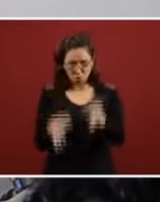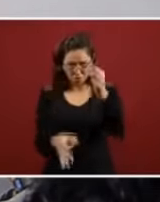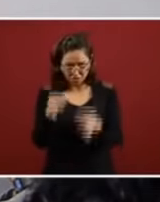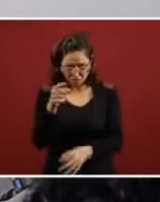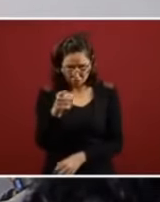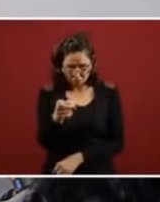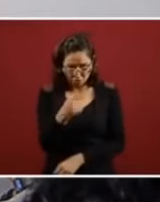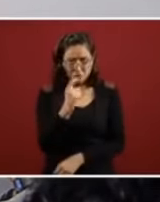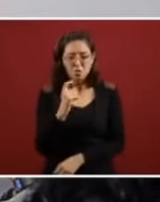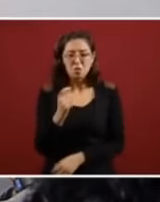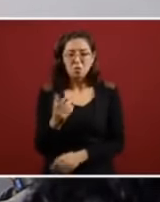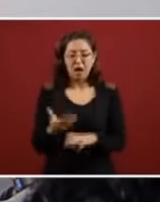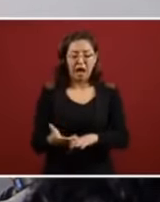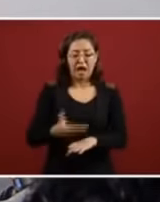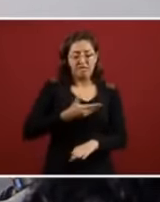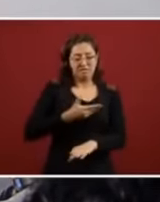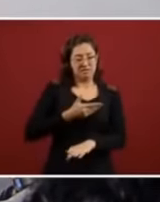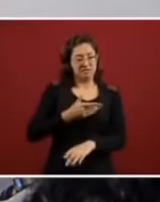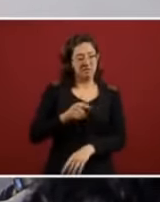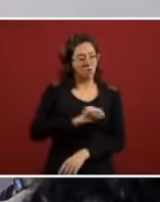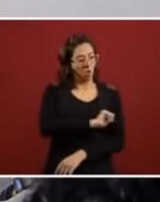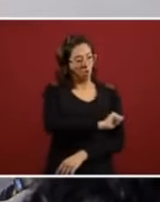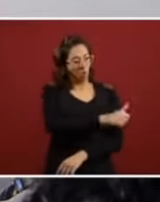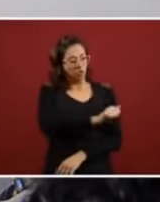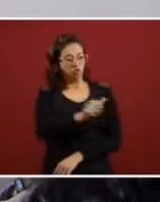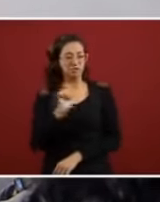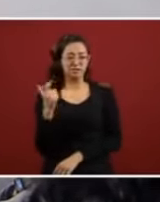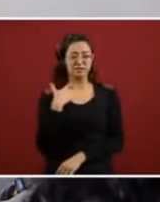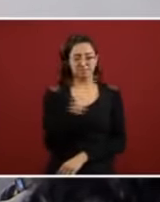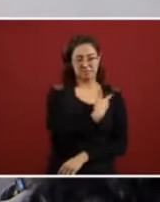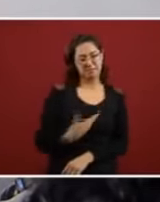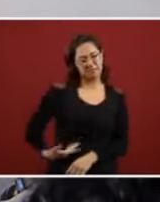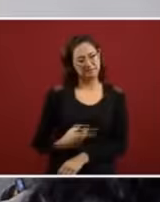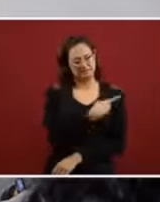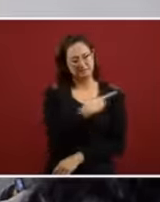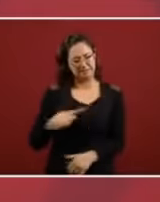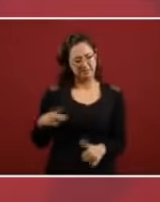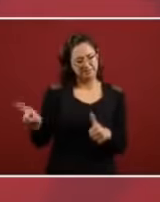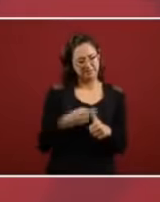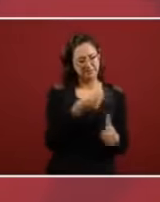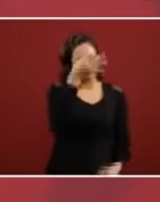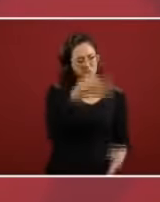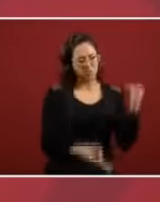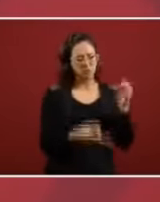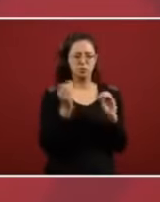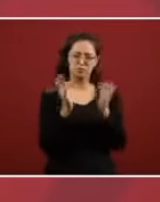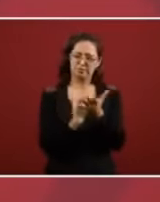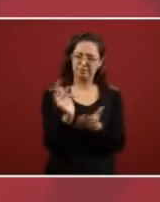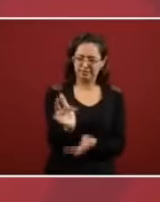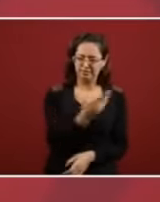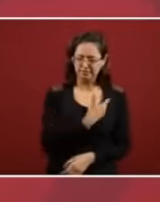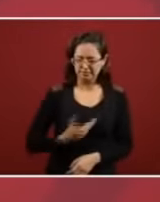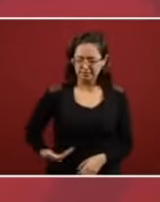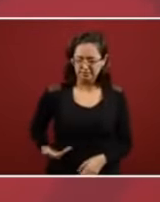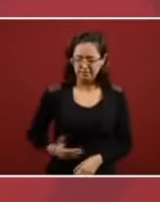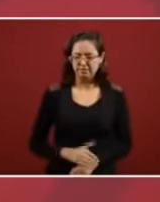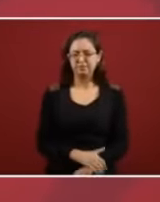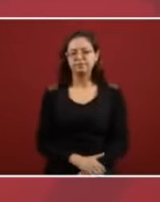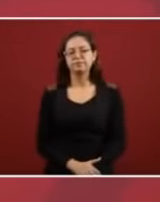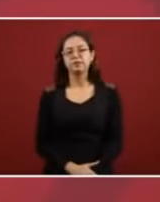que están pendientes muchas gracias señor presidente bueno mire tenemos que tener una actitud de